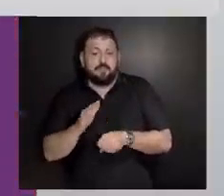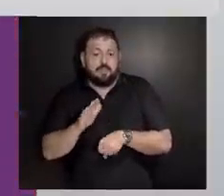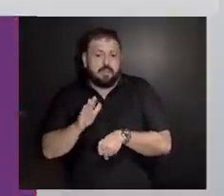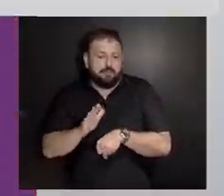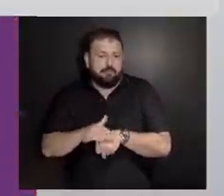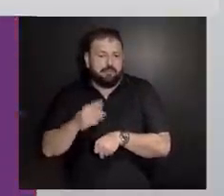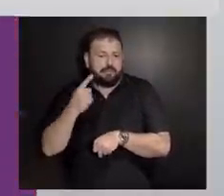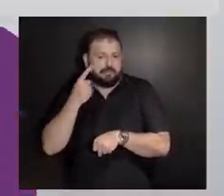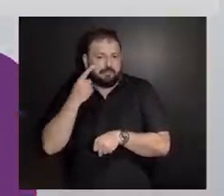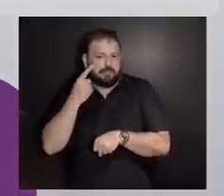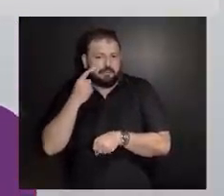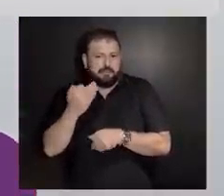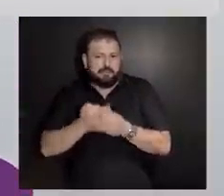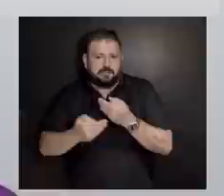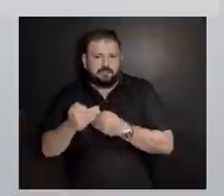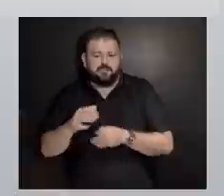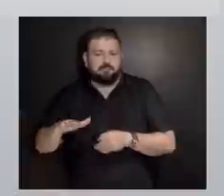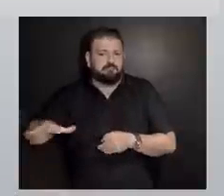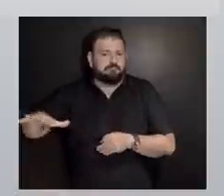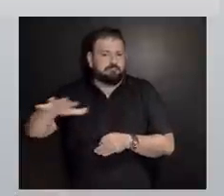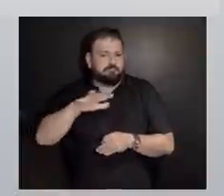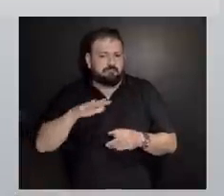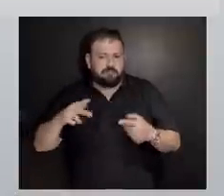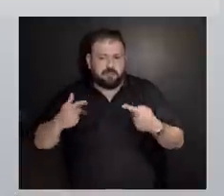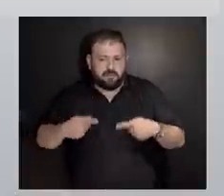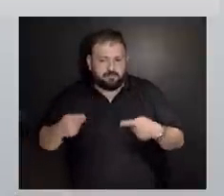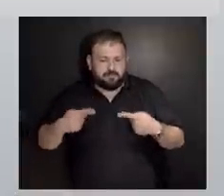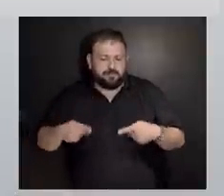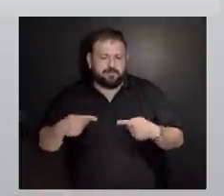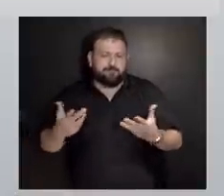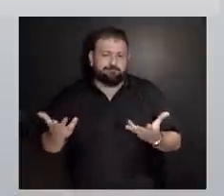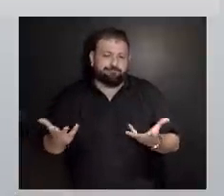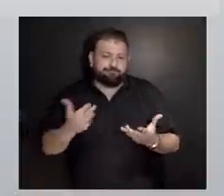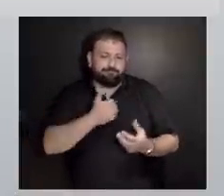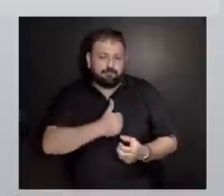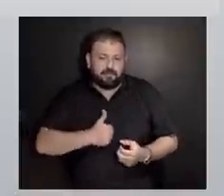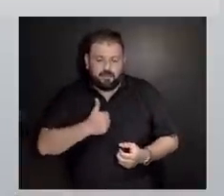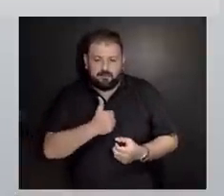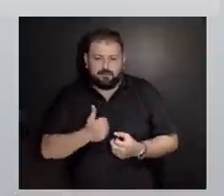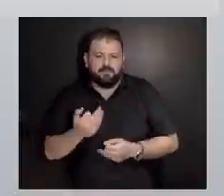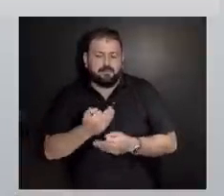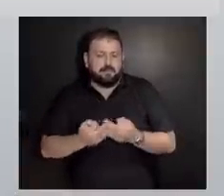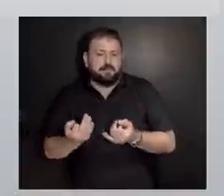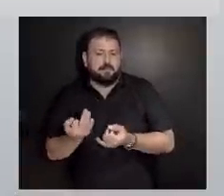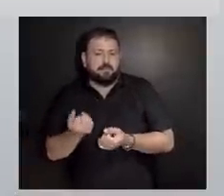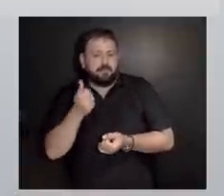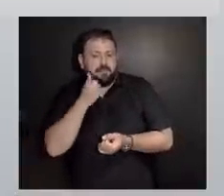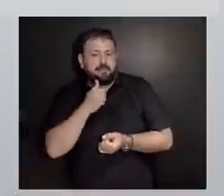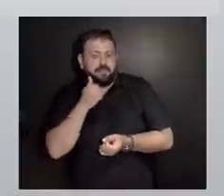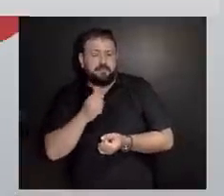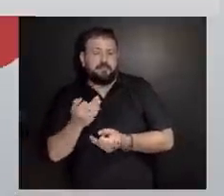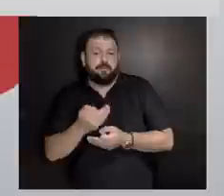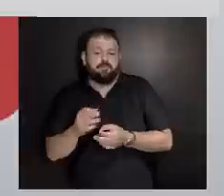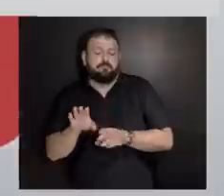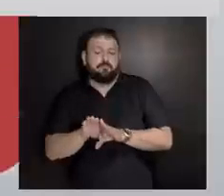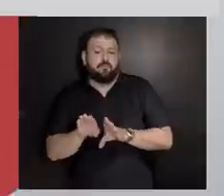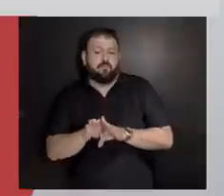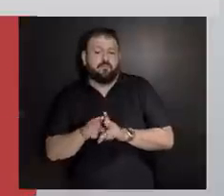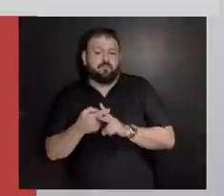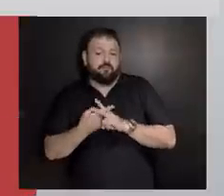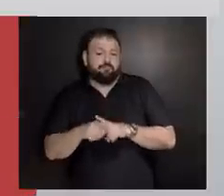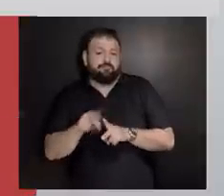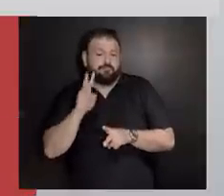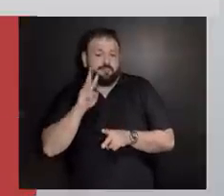está frecuente en la población y lamentablemente es la que se tiene o se deriva a través de pues, la